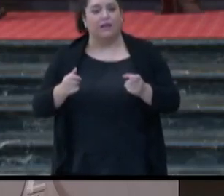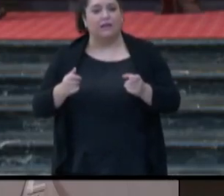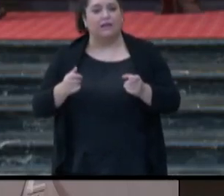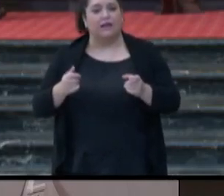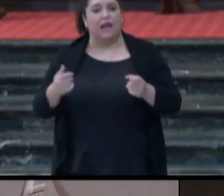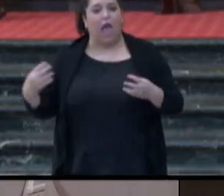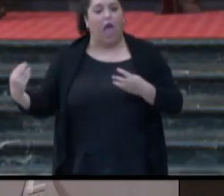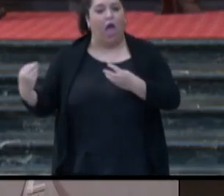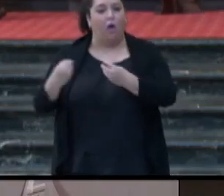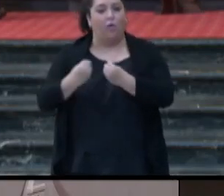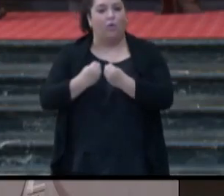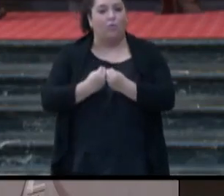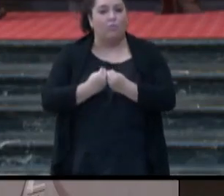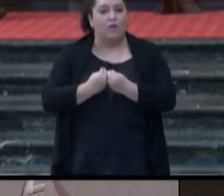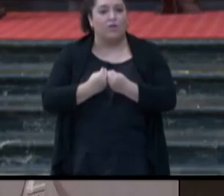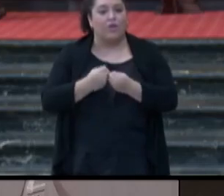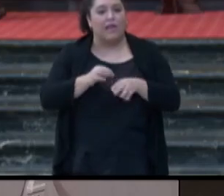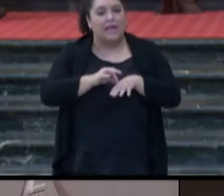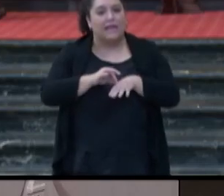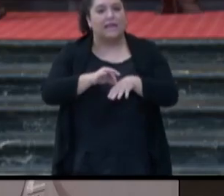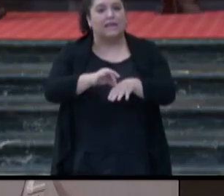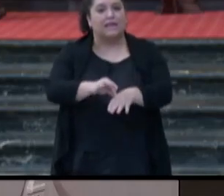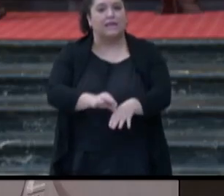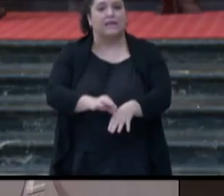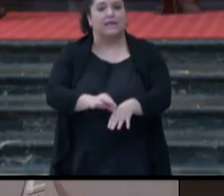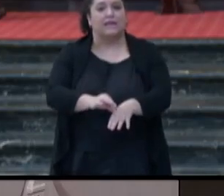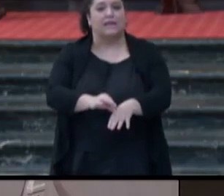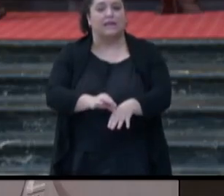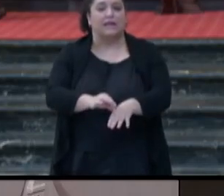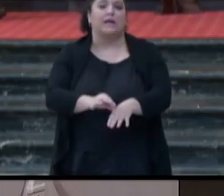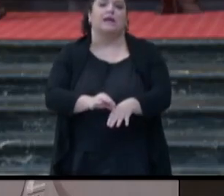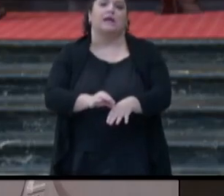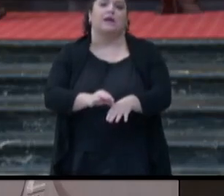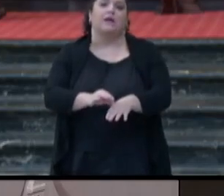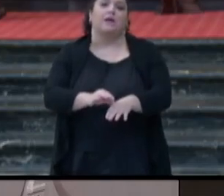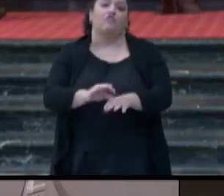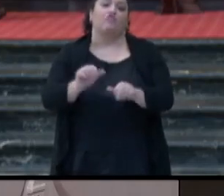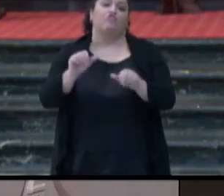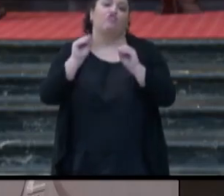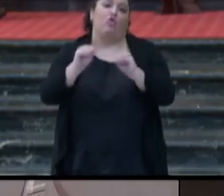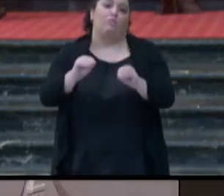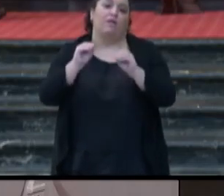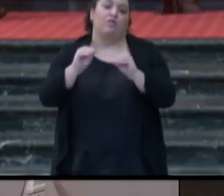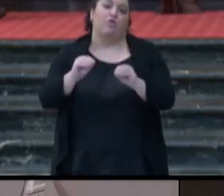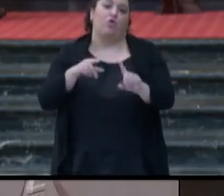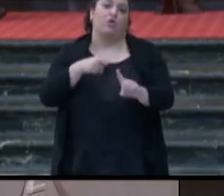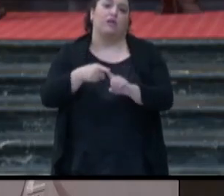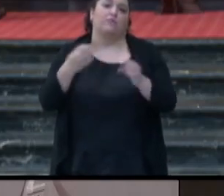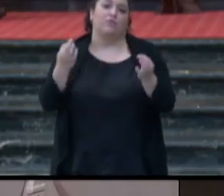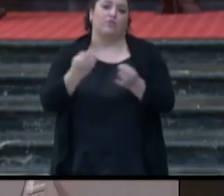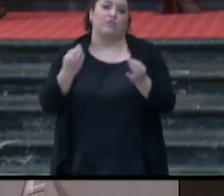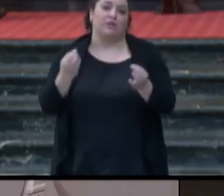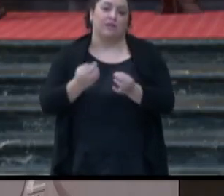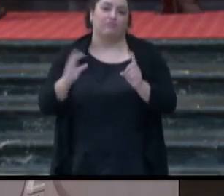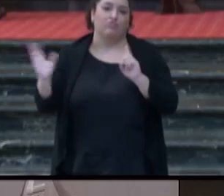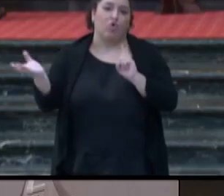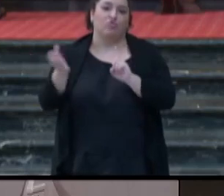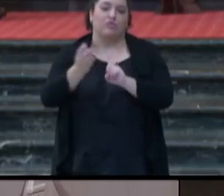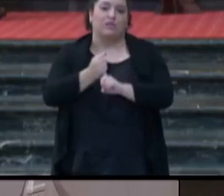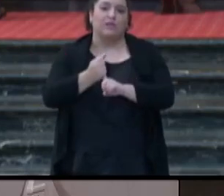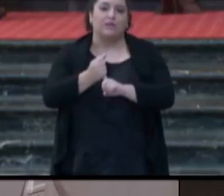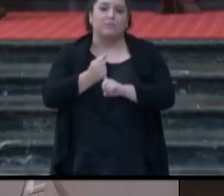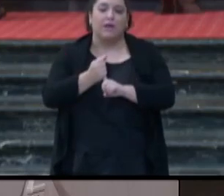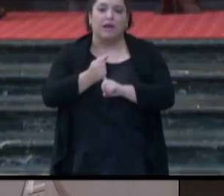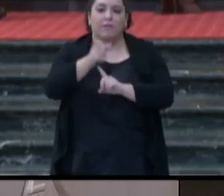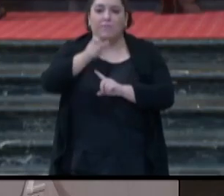acompañar y conducir Pues en todo un itinero de formación para la misión para llevar a los